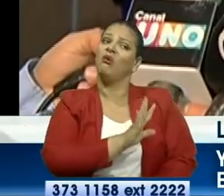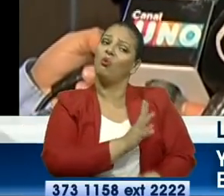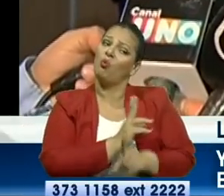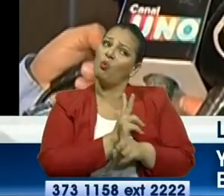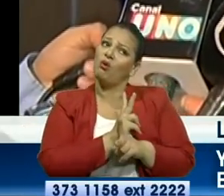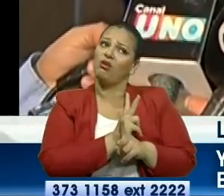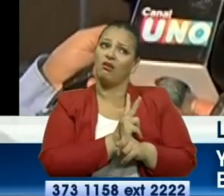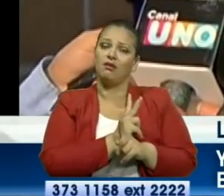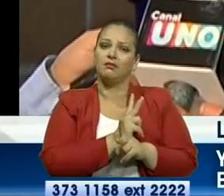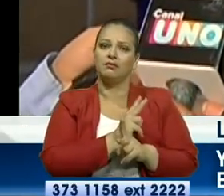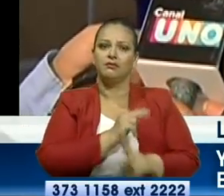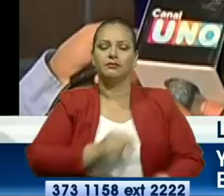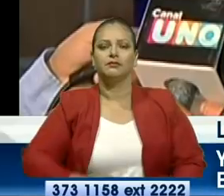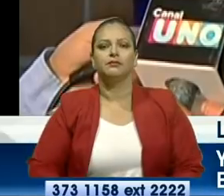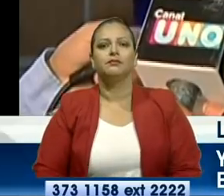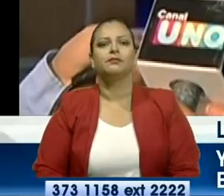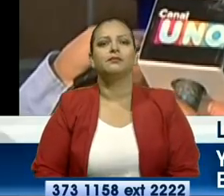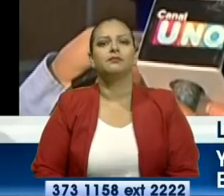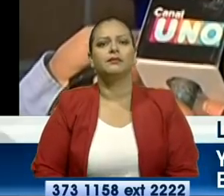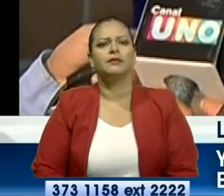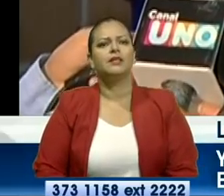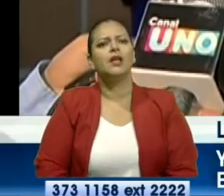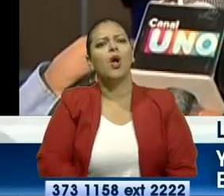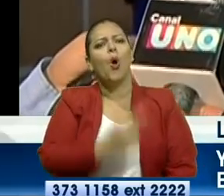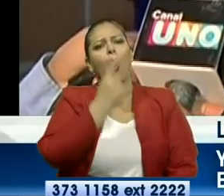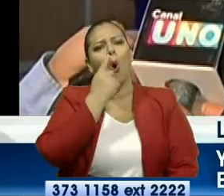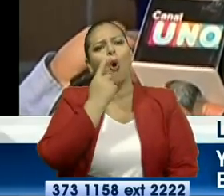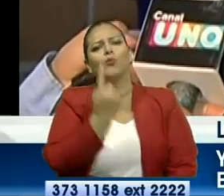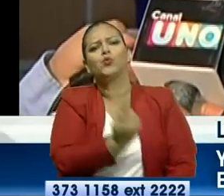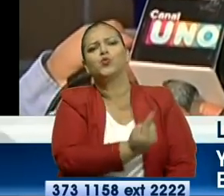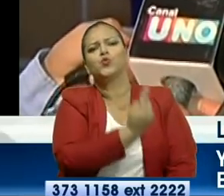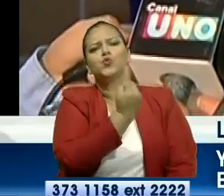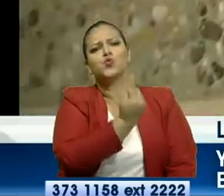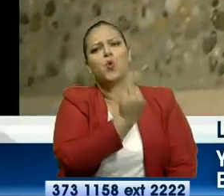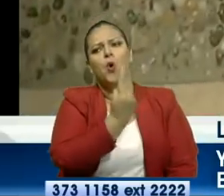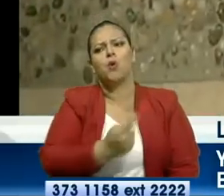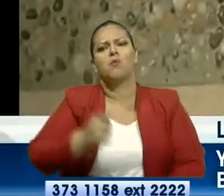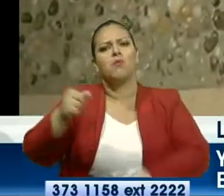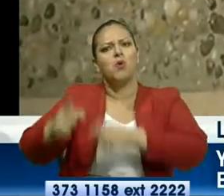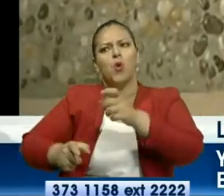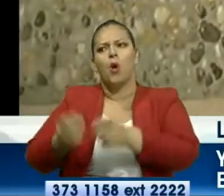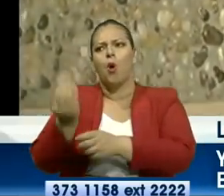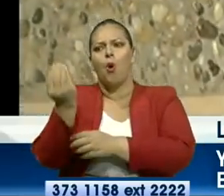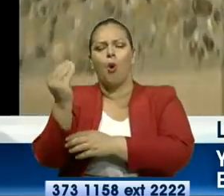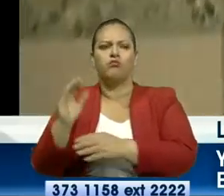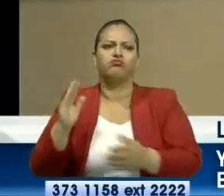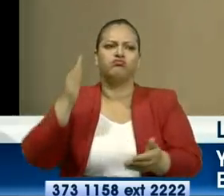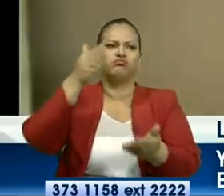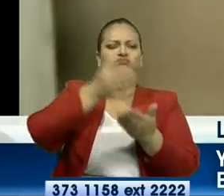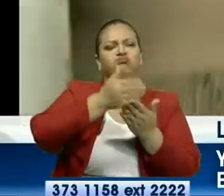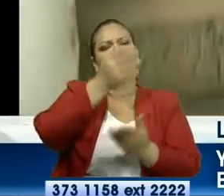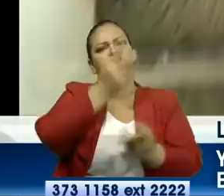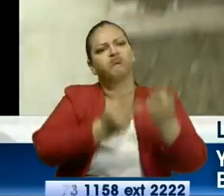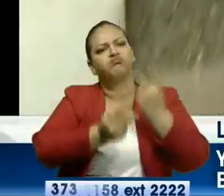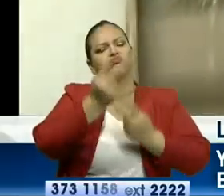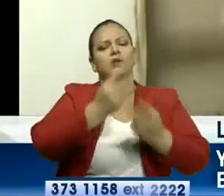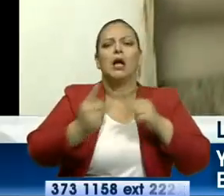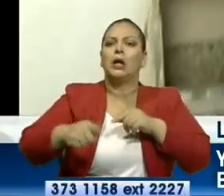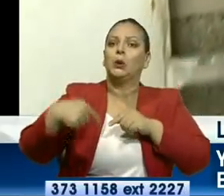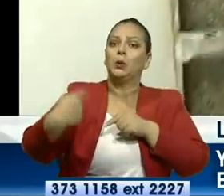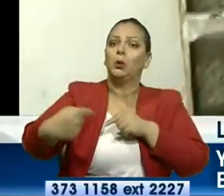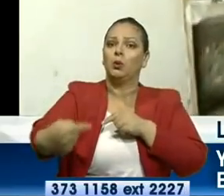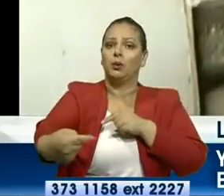visitas pues de muchas personas a diario, entre ellos pues hombres jóvenes. El occiso fue identificado